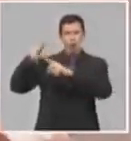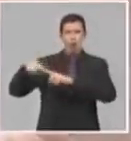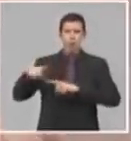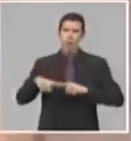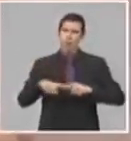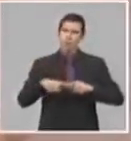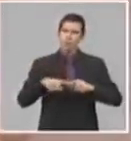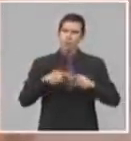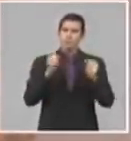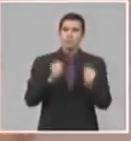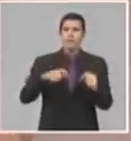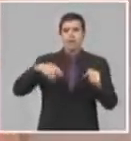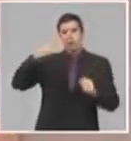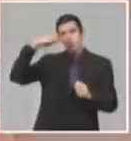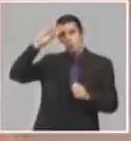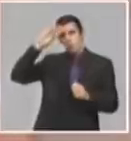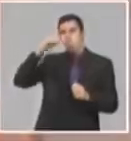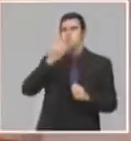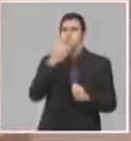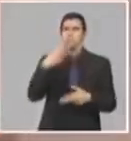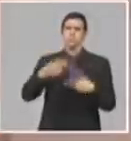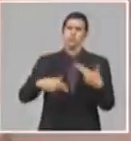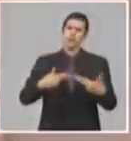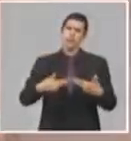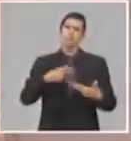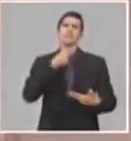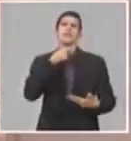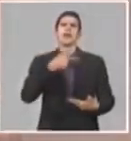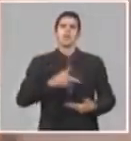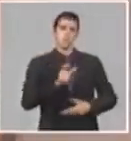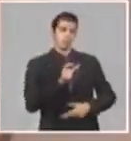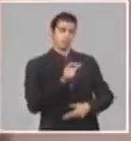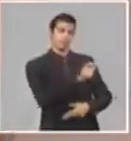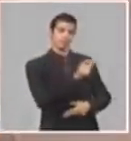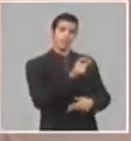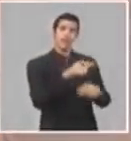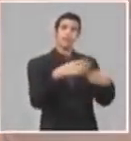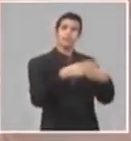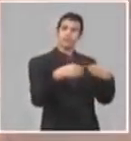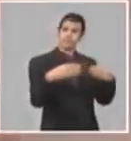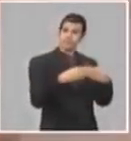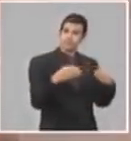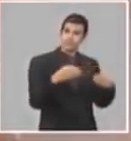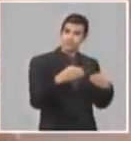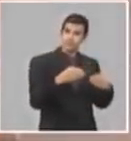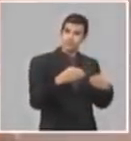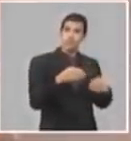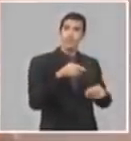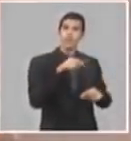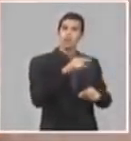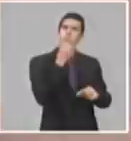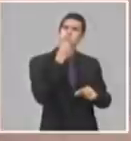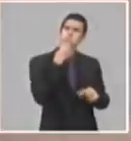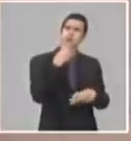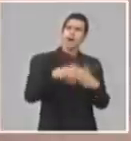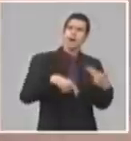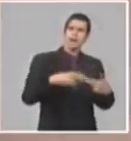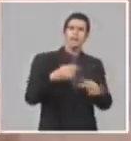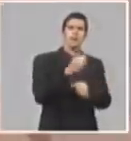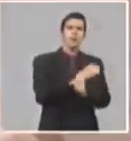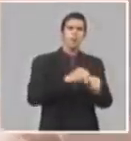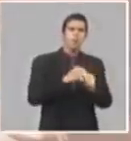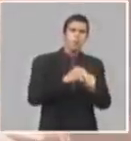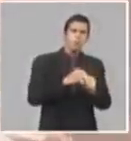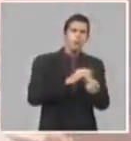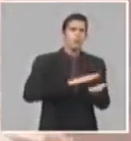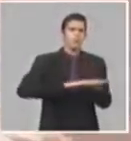Cuba, siempre y cuando tengan una cuenta en divisa habilitada para poder hacer estas compras